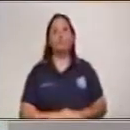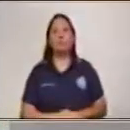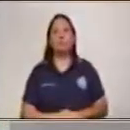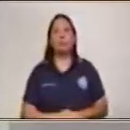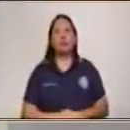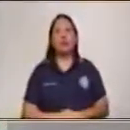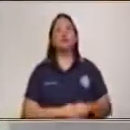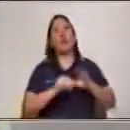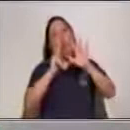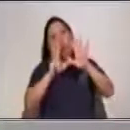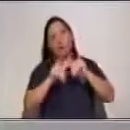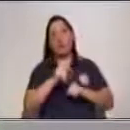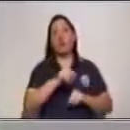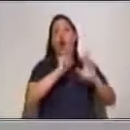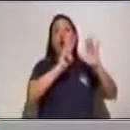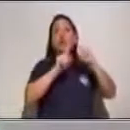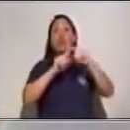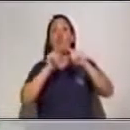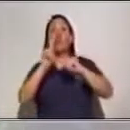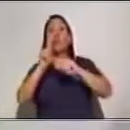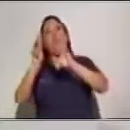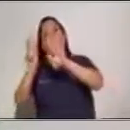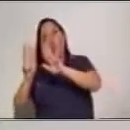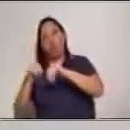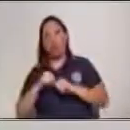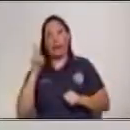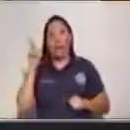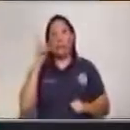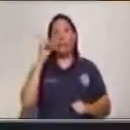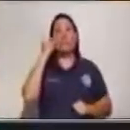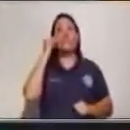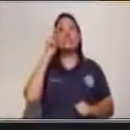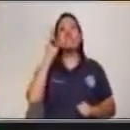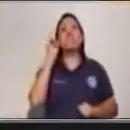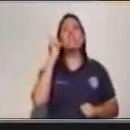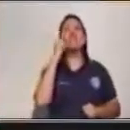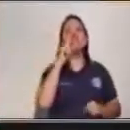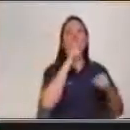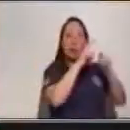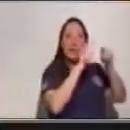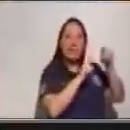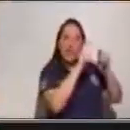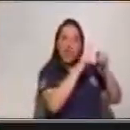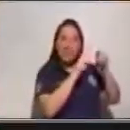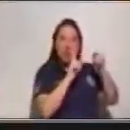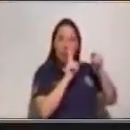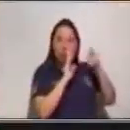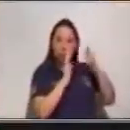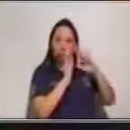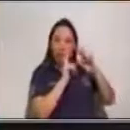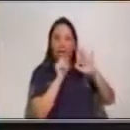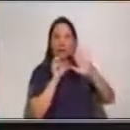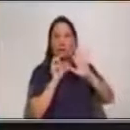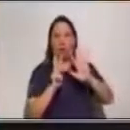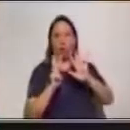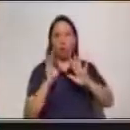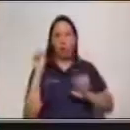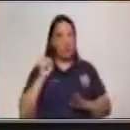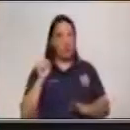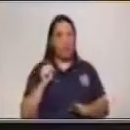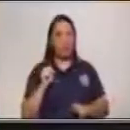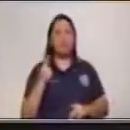y el mismo 8. Vemos que en este caso, entonces, ¿cuál es común en las